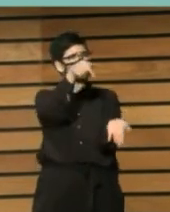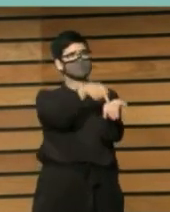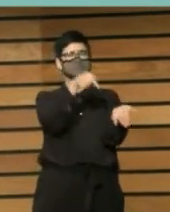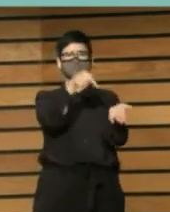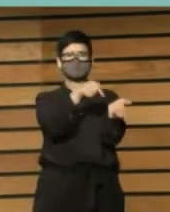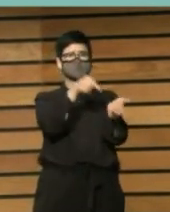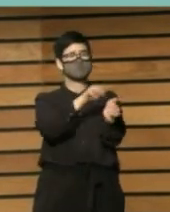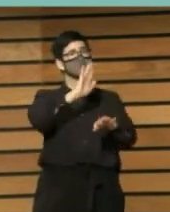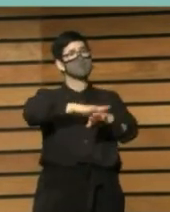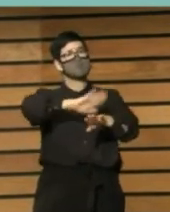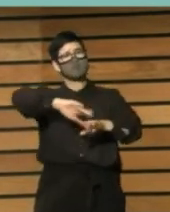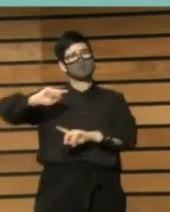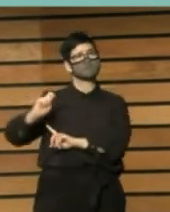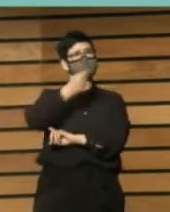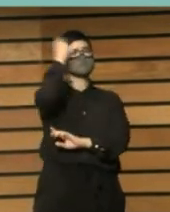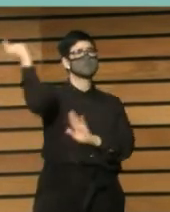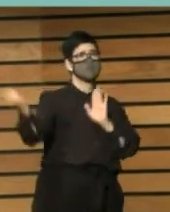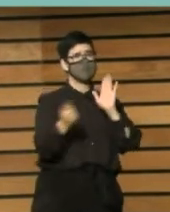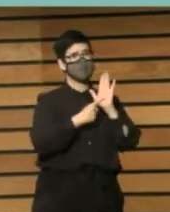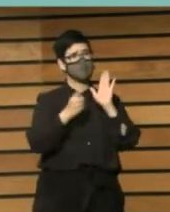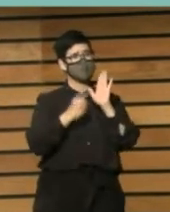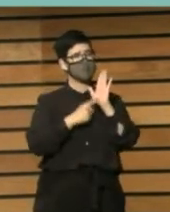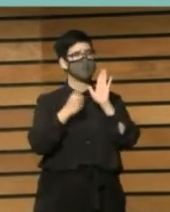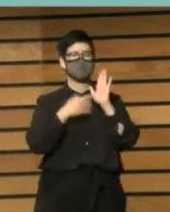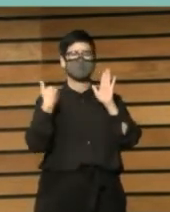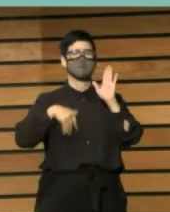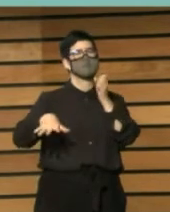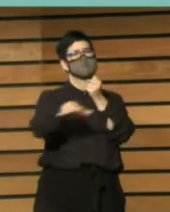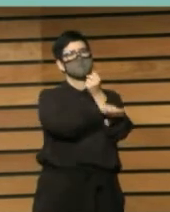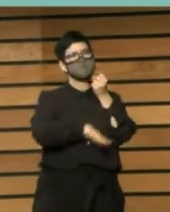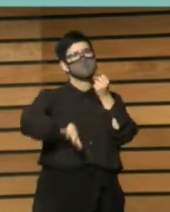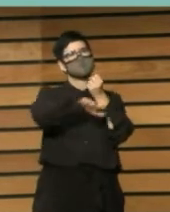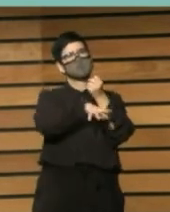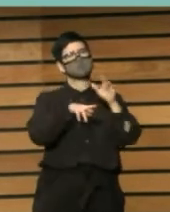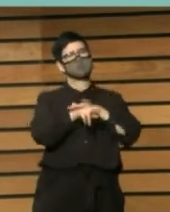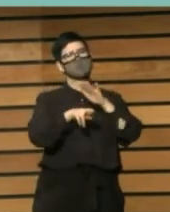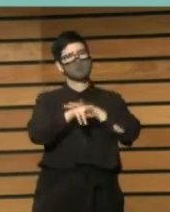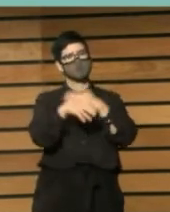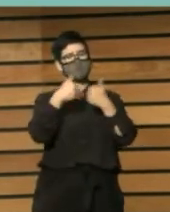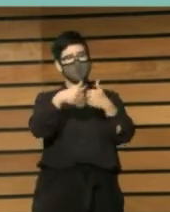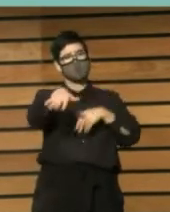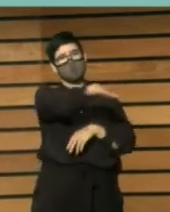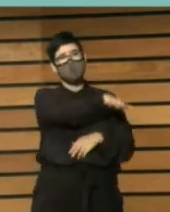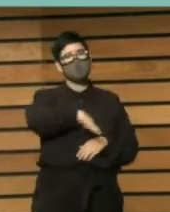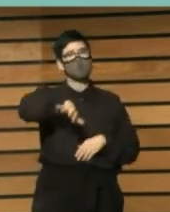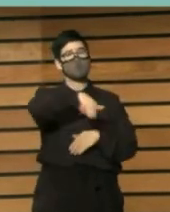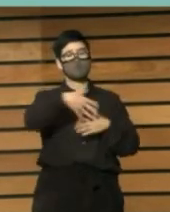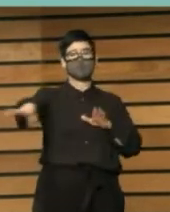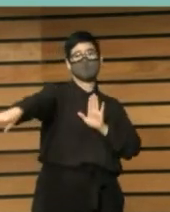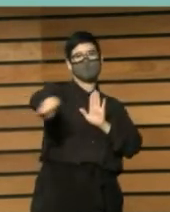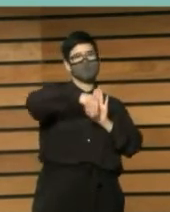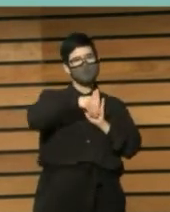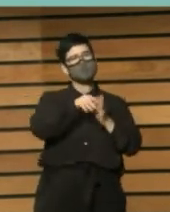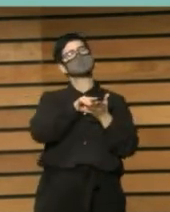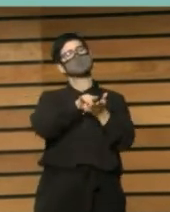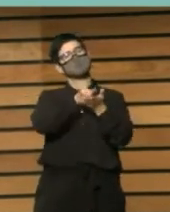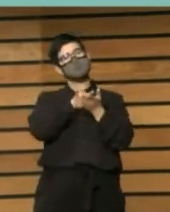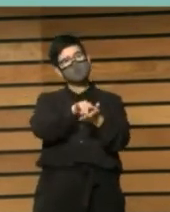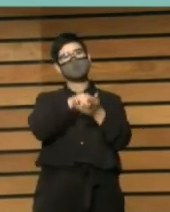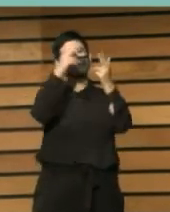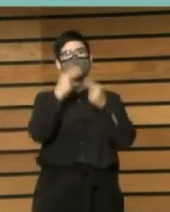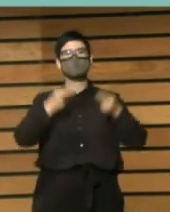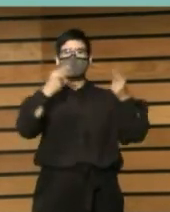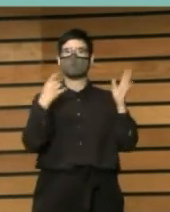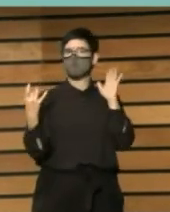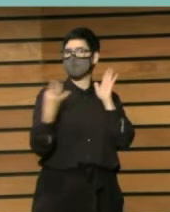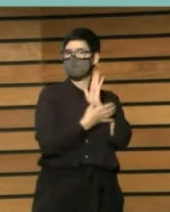una ley que actualice la ley de bases de régimen local, que abarque la definición de servicios públicos de calidad. Y en armonía con